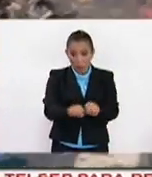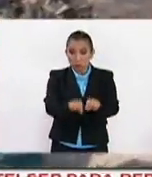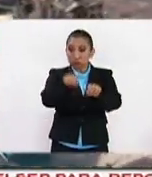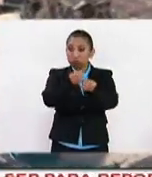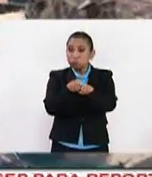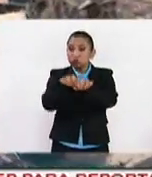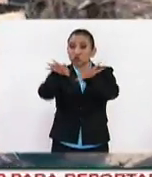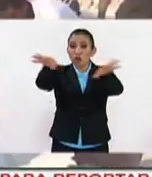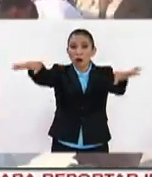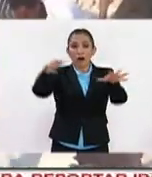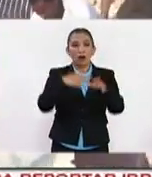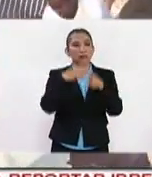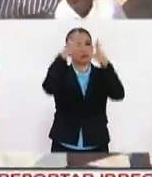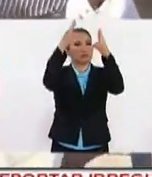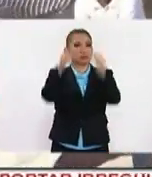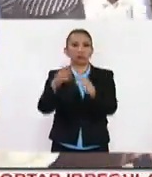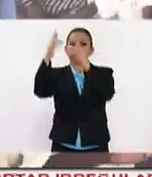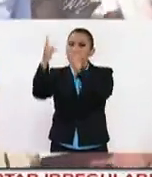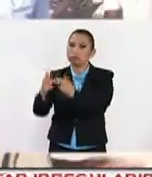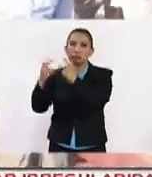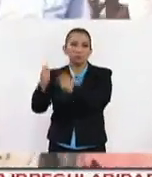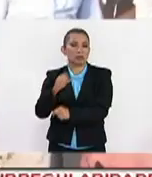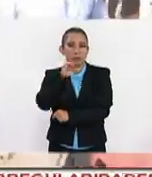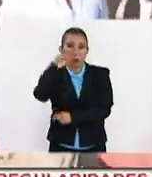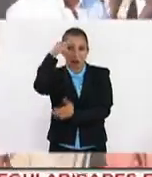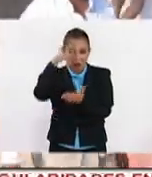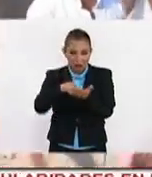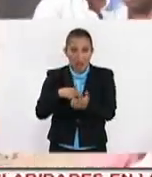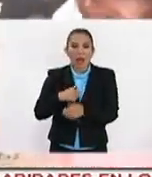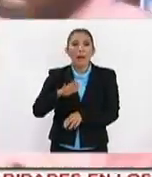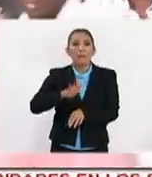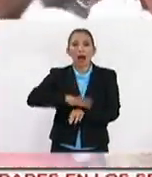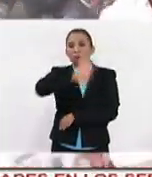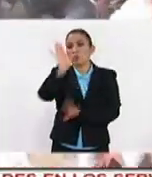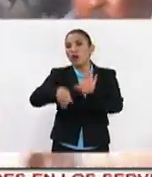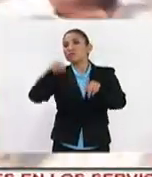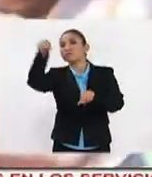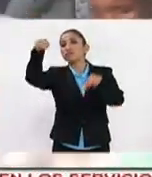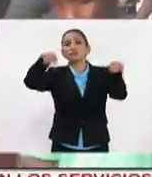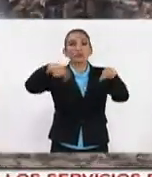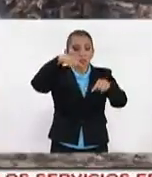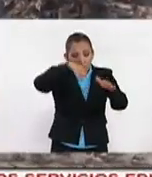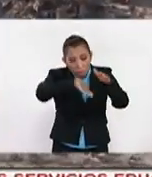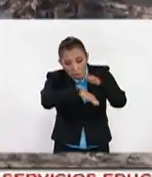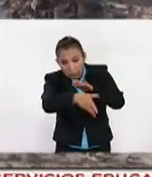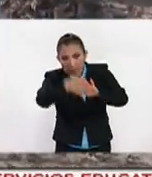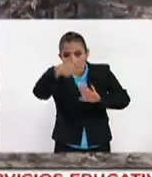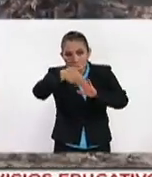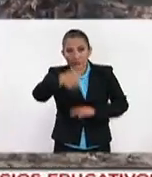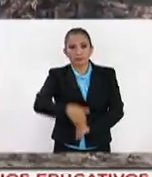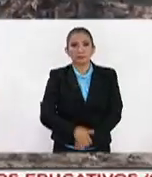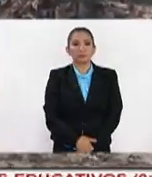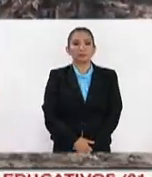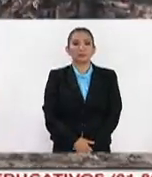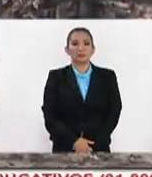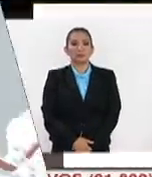las explosiones están completamente destruidos y se teme que haya un alto número de cadáveres bajo los escombros.